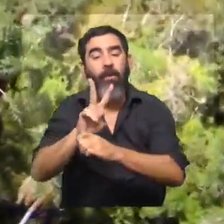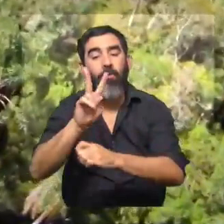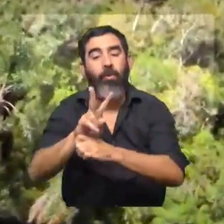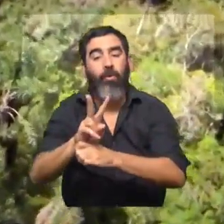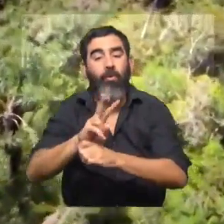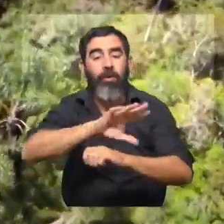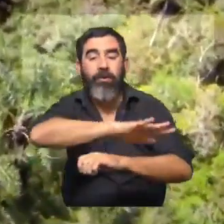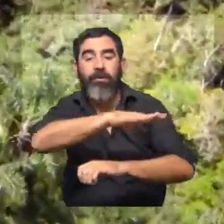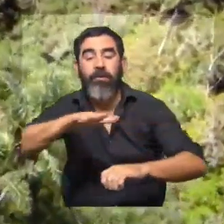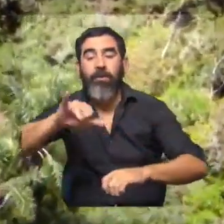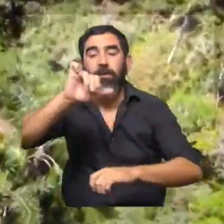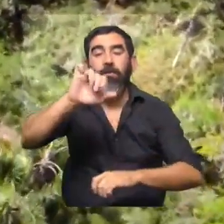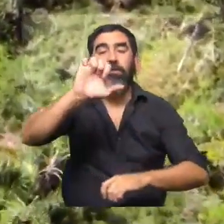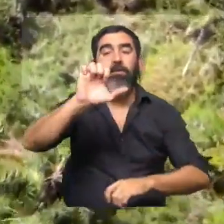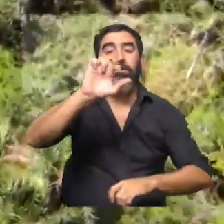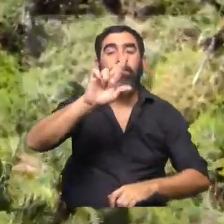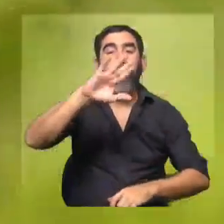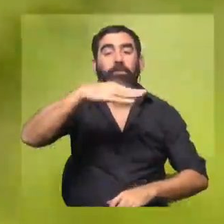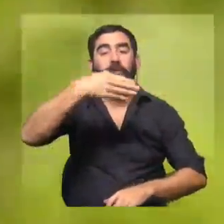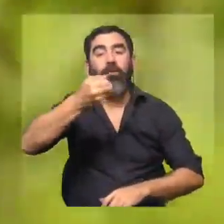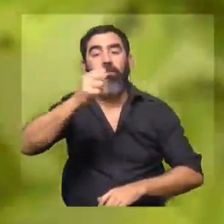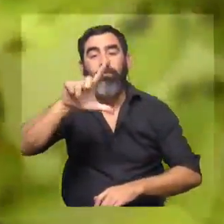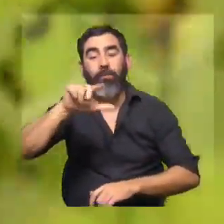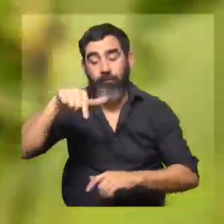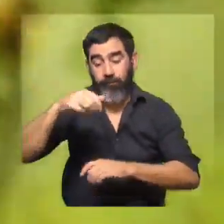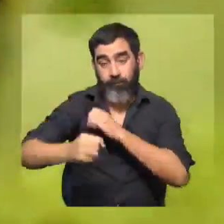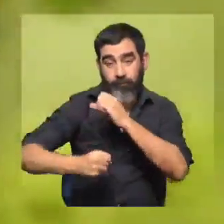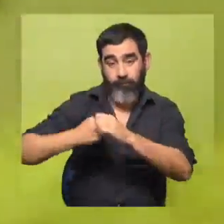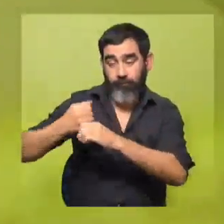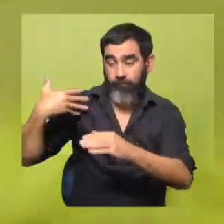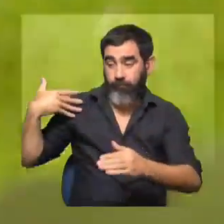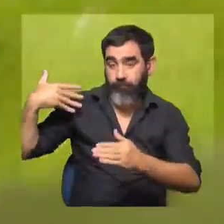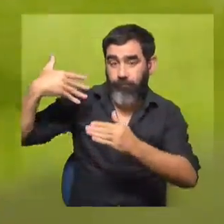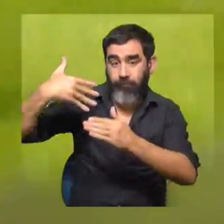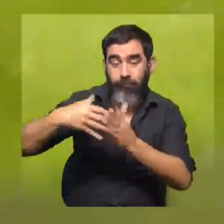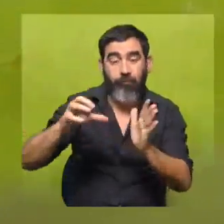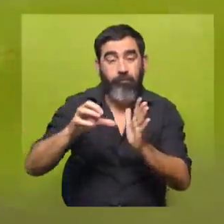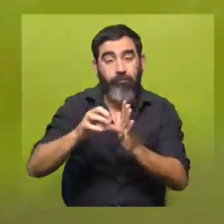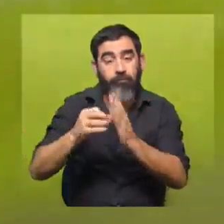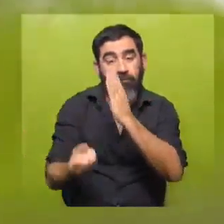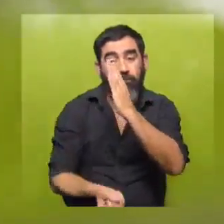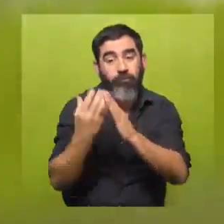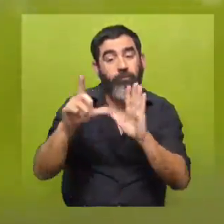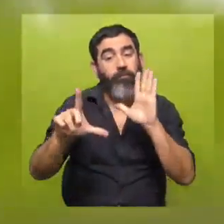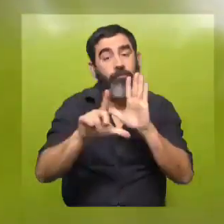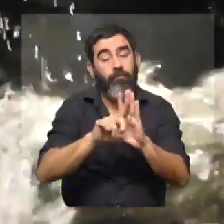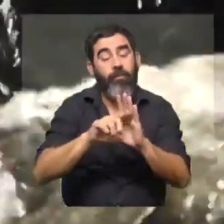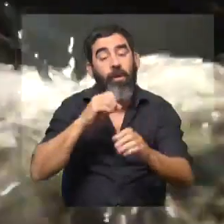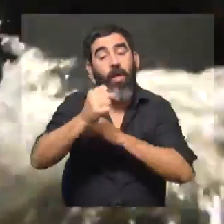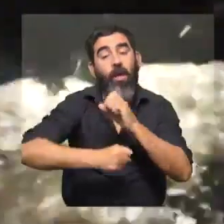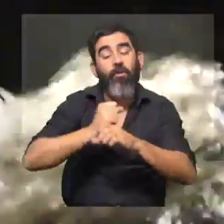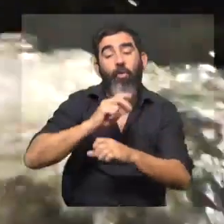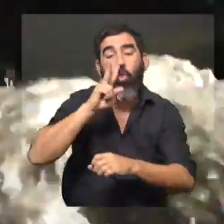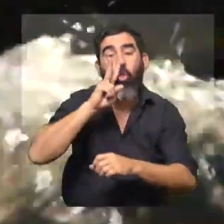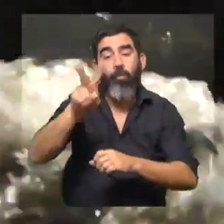Cuervos y Sierras del Yerbal. A lo largo de estos años, el sistema, que fue creado por ley en el año 2000,